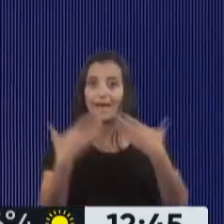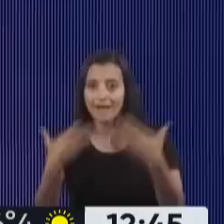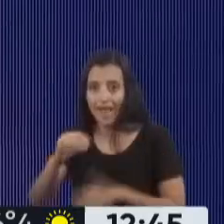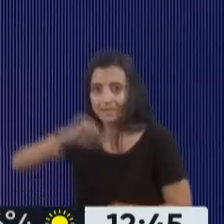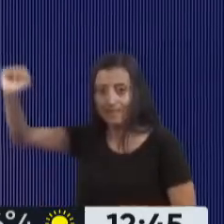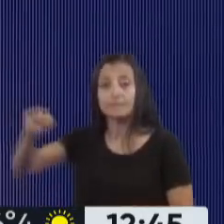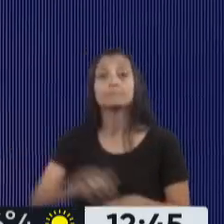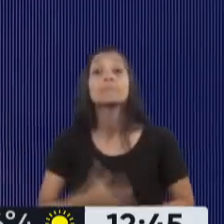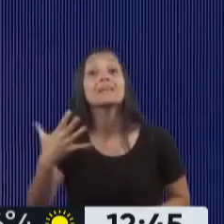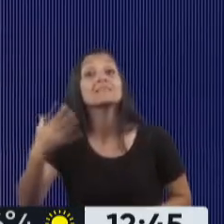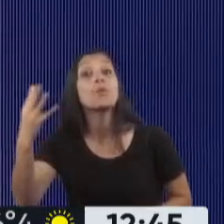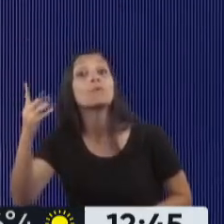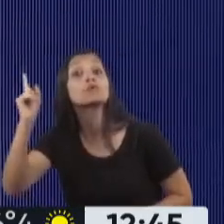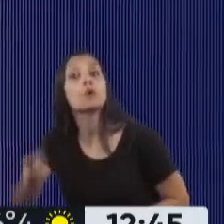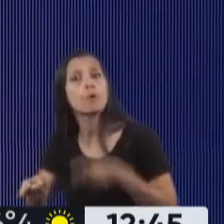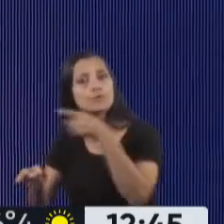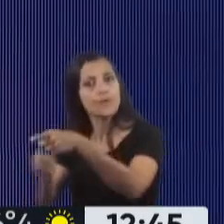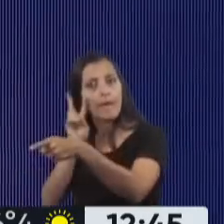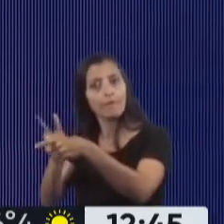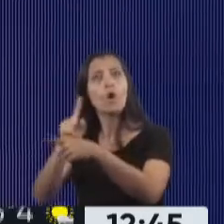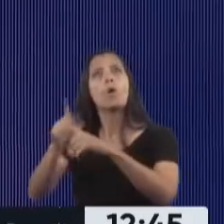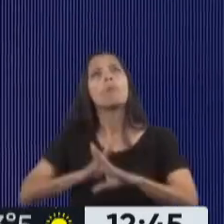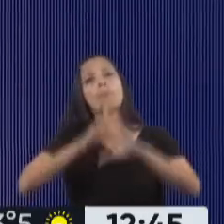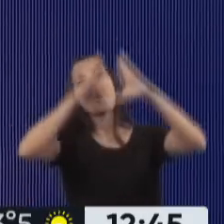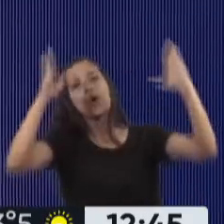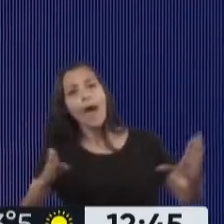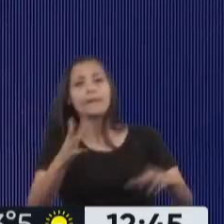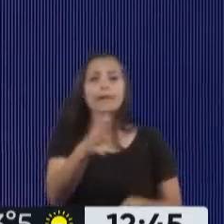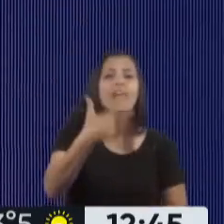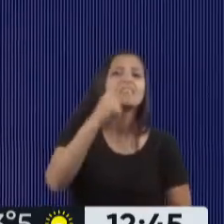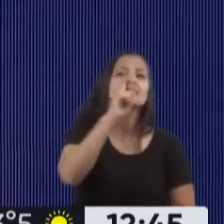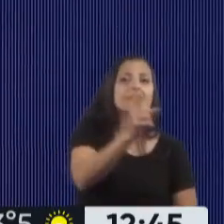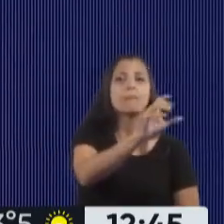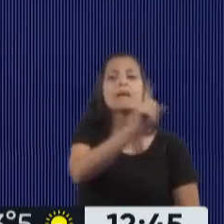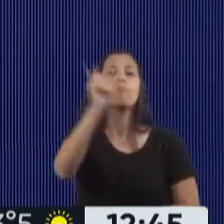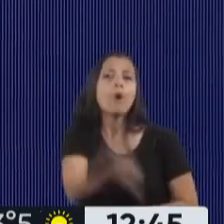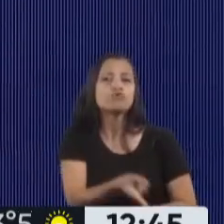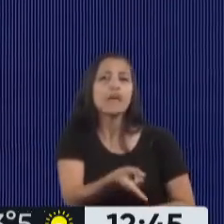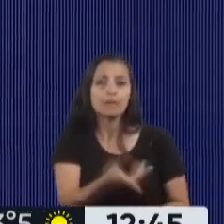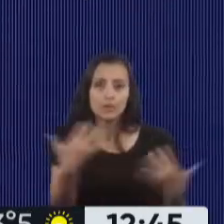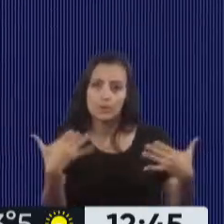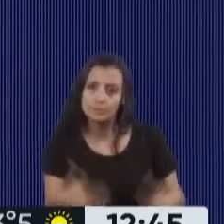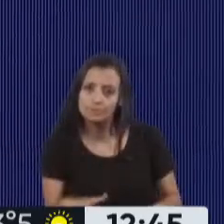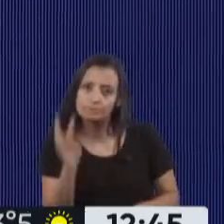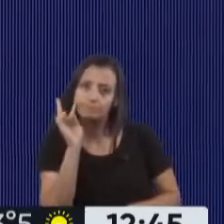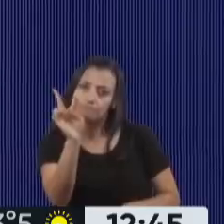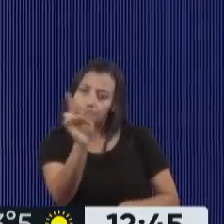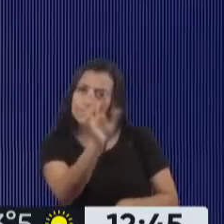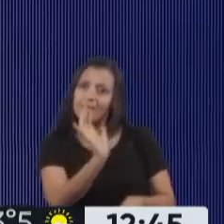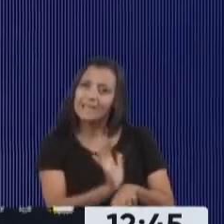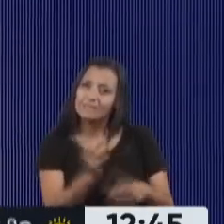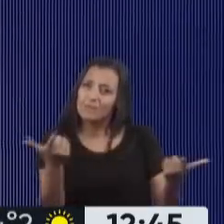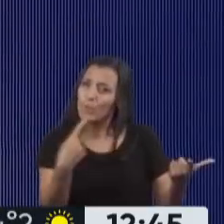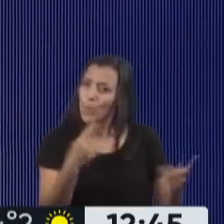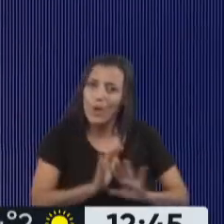dio 54%, eso en términos anualizados es 17.000%. Por lo tanto, no queda